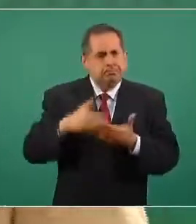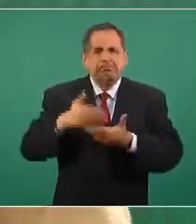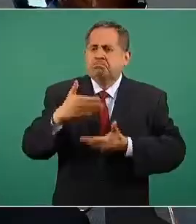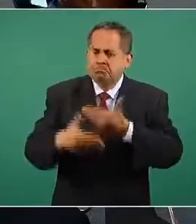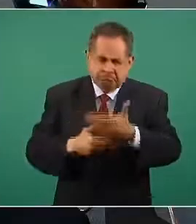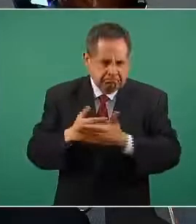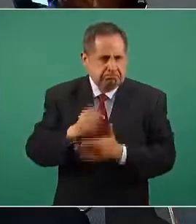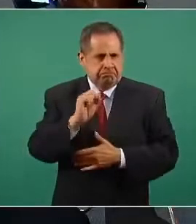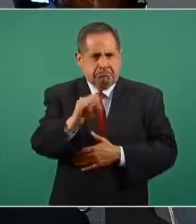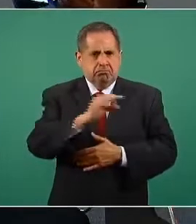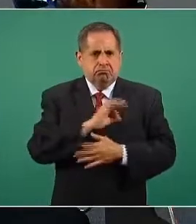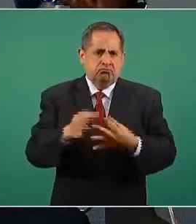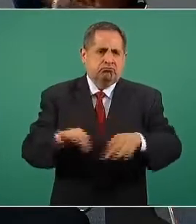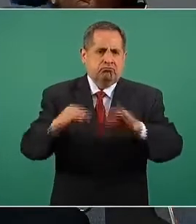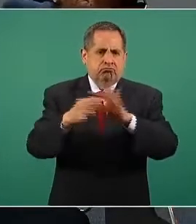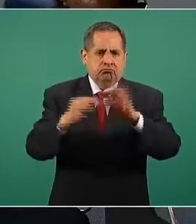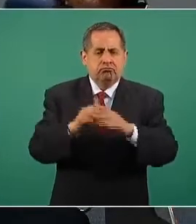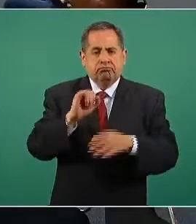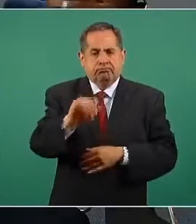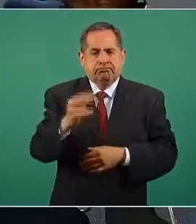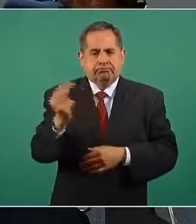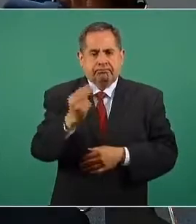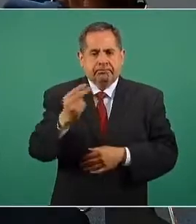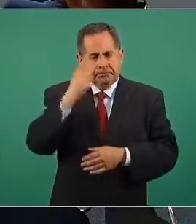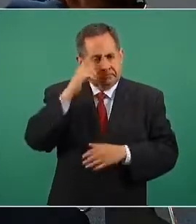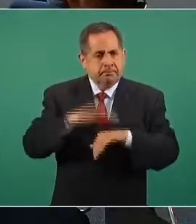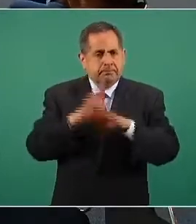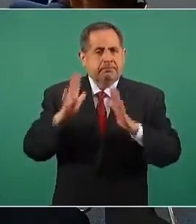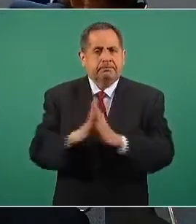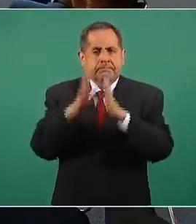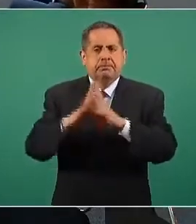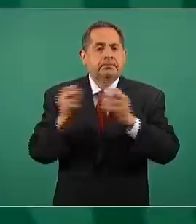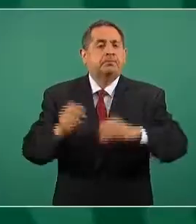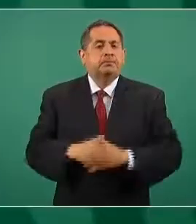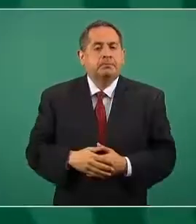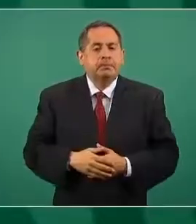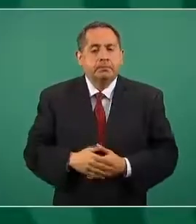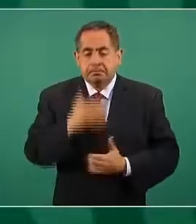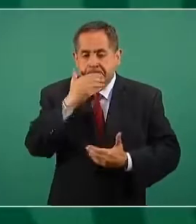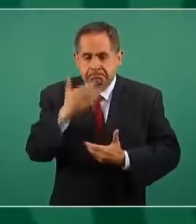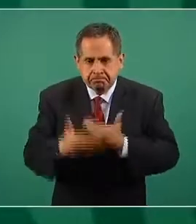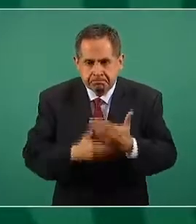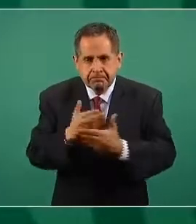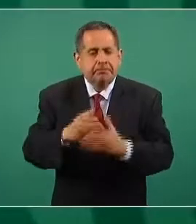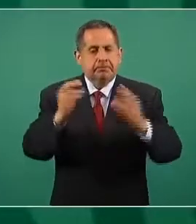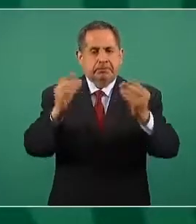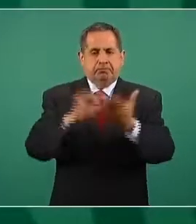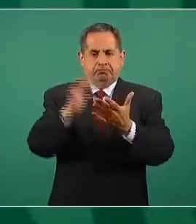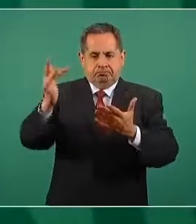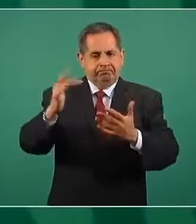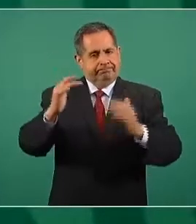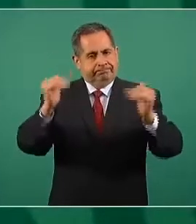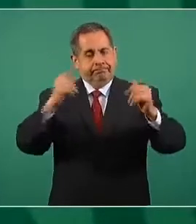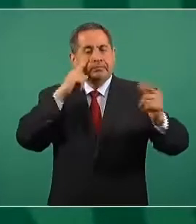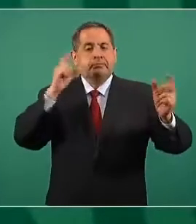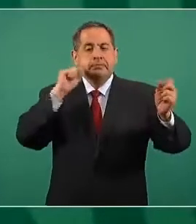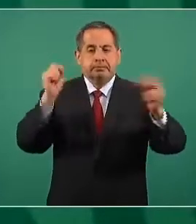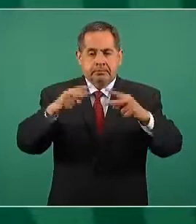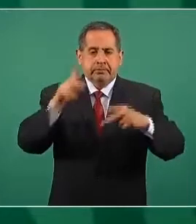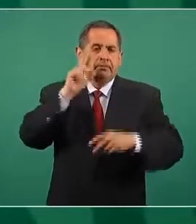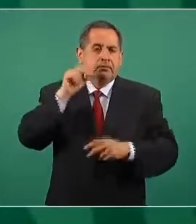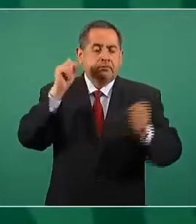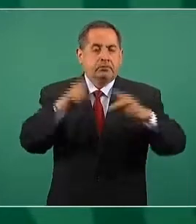una forma muy importante si tenemos este ejercicio participativo. Pues yo los dejo, muchas gracias, nos vemos